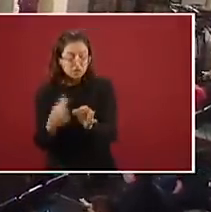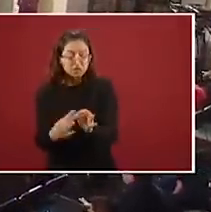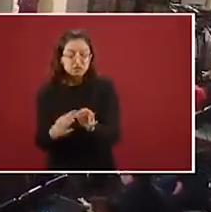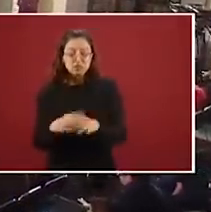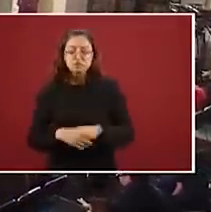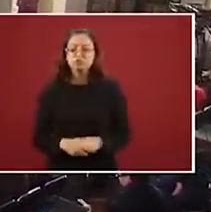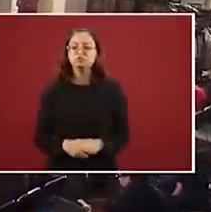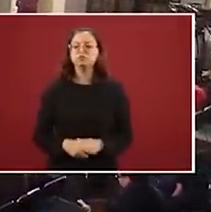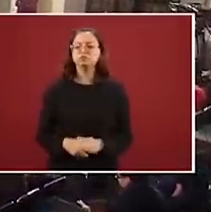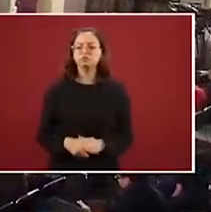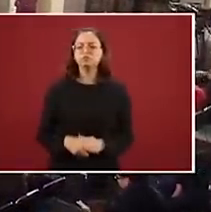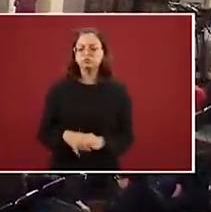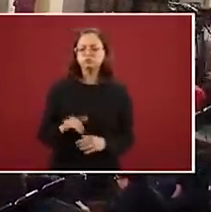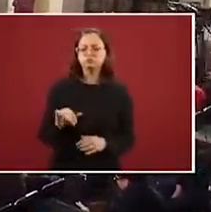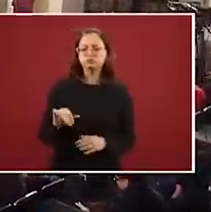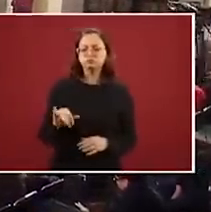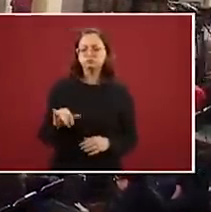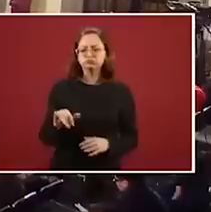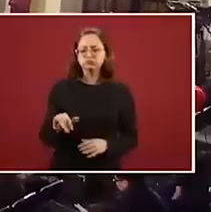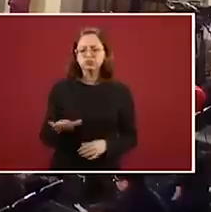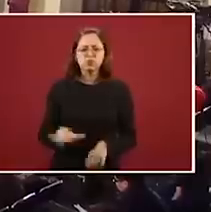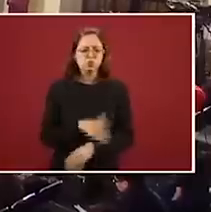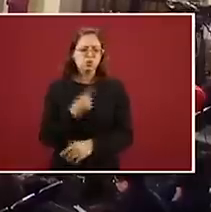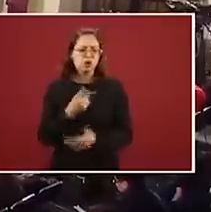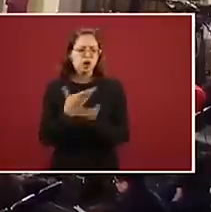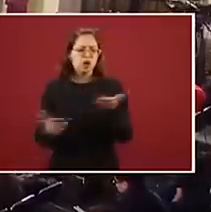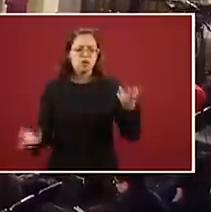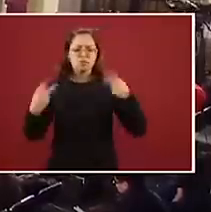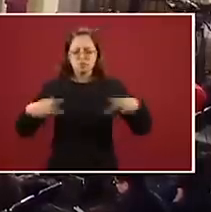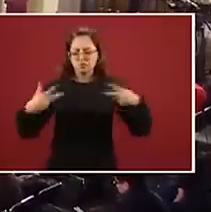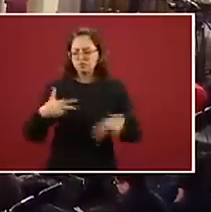los productores mexicanos tienen apoyo.